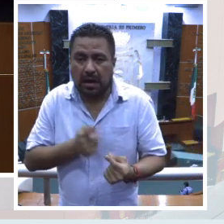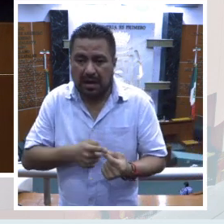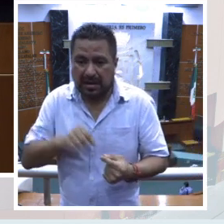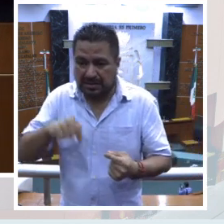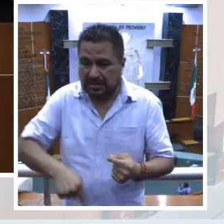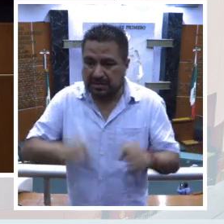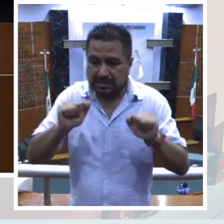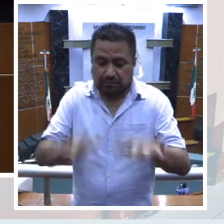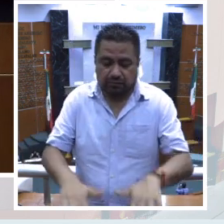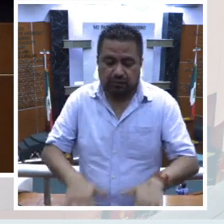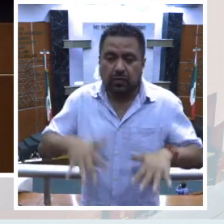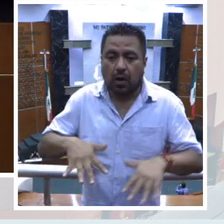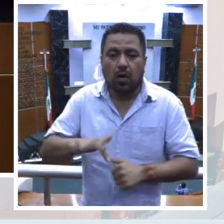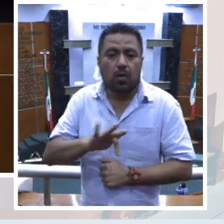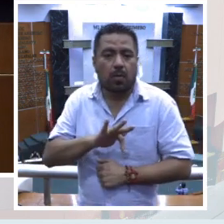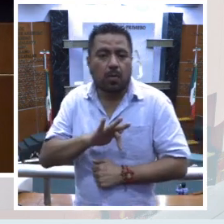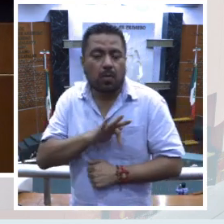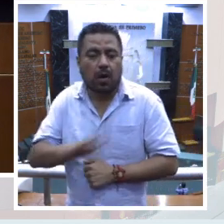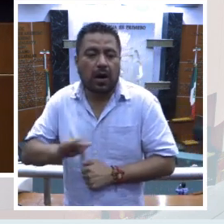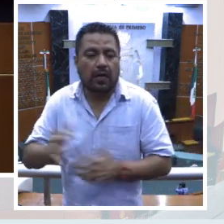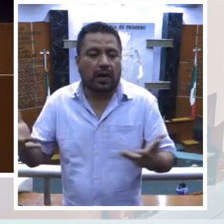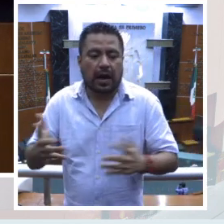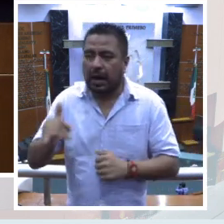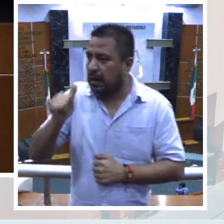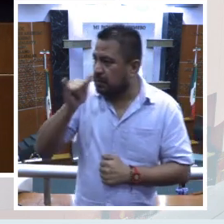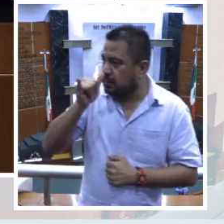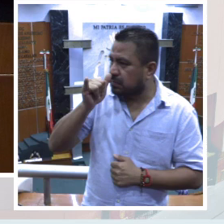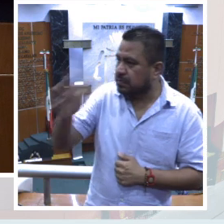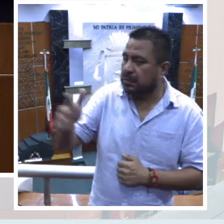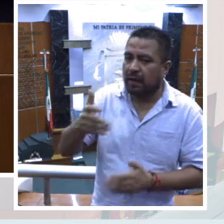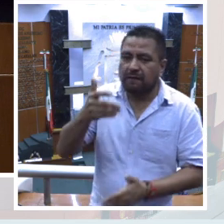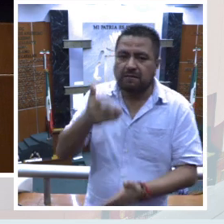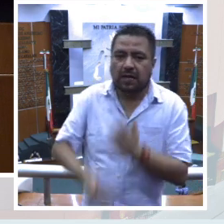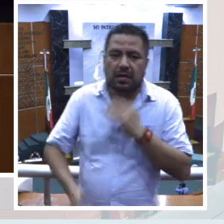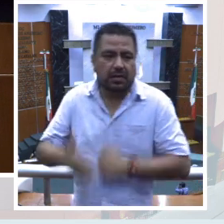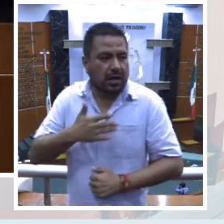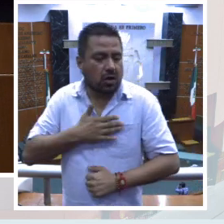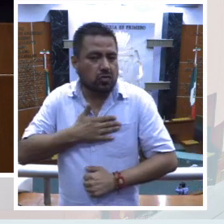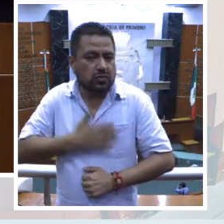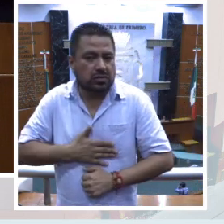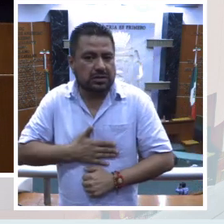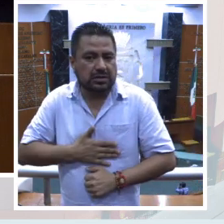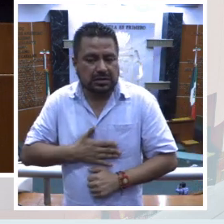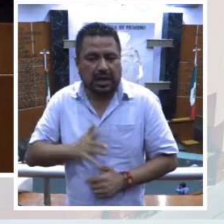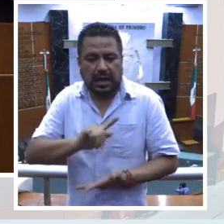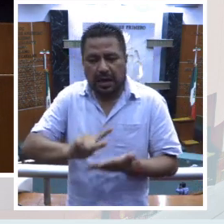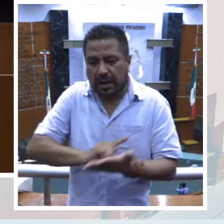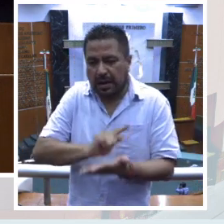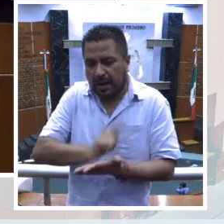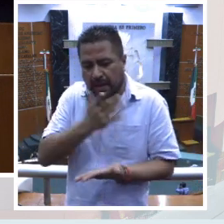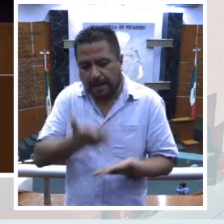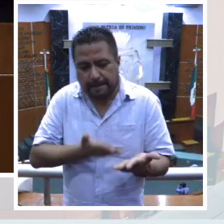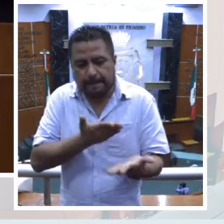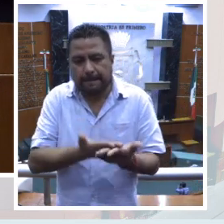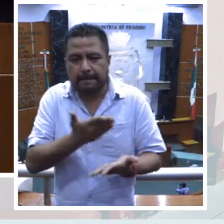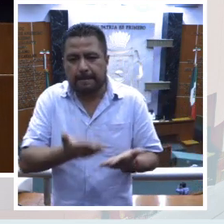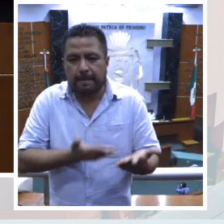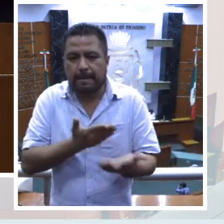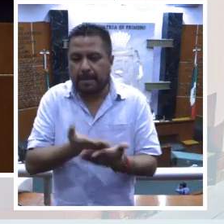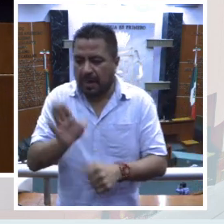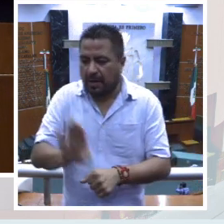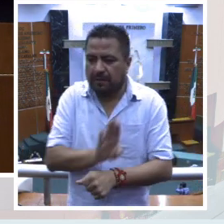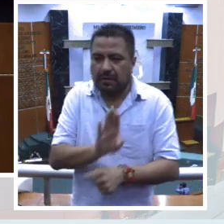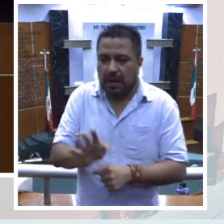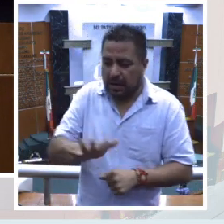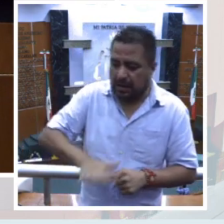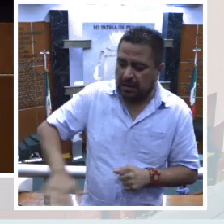Tribuna hubiesen realizado reclamos ante las injusticias proyectando iniciativas en favor de nuestra